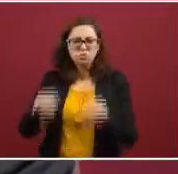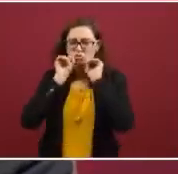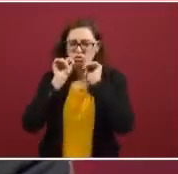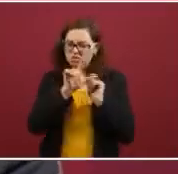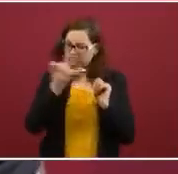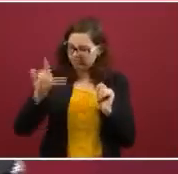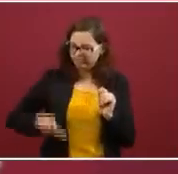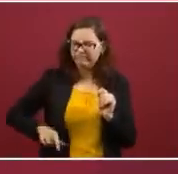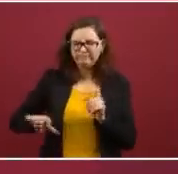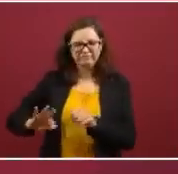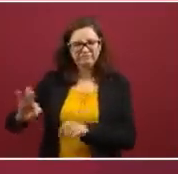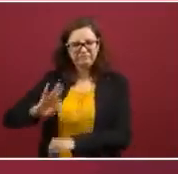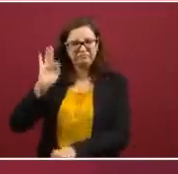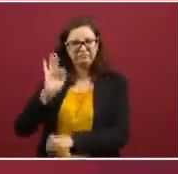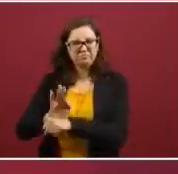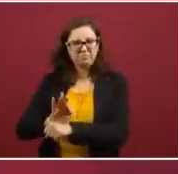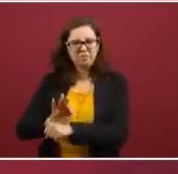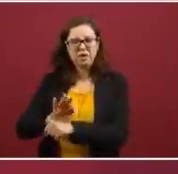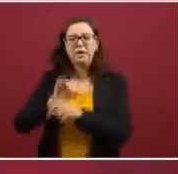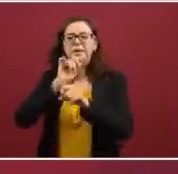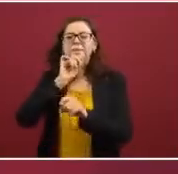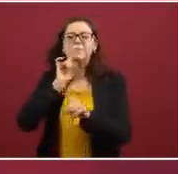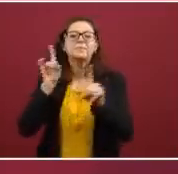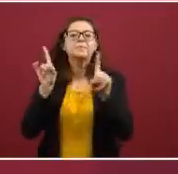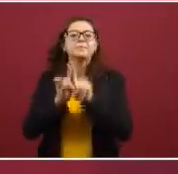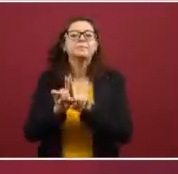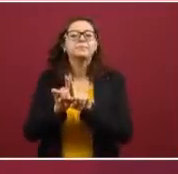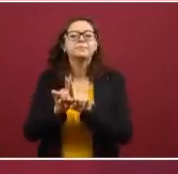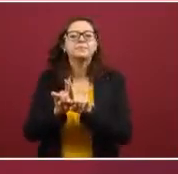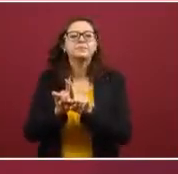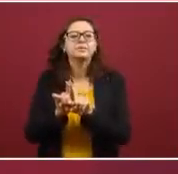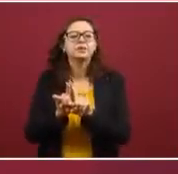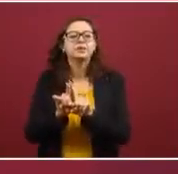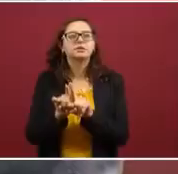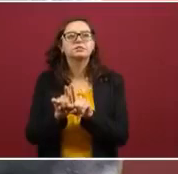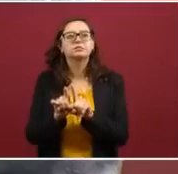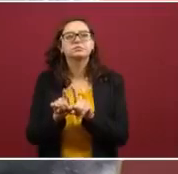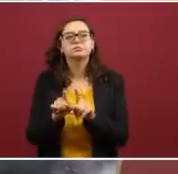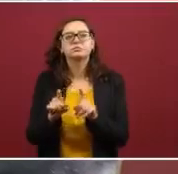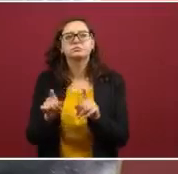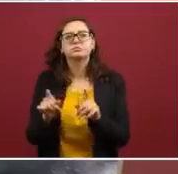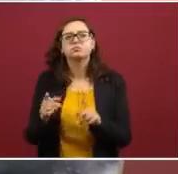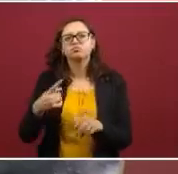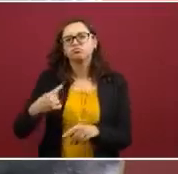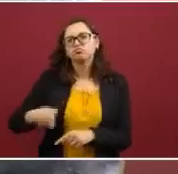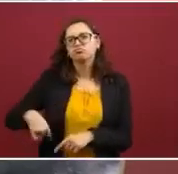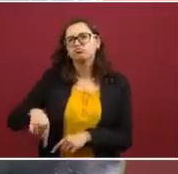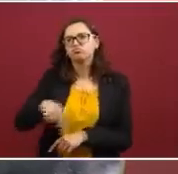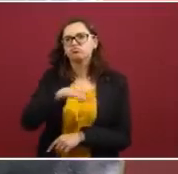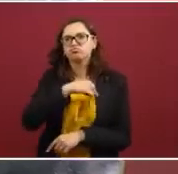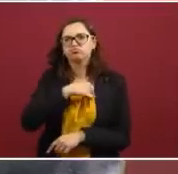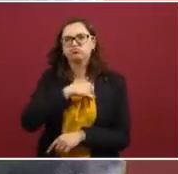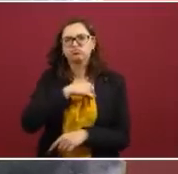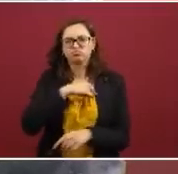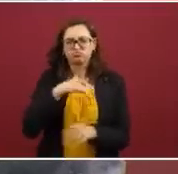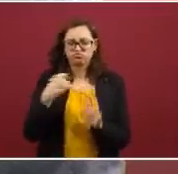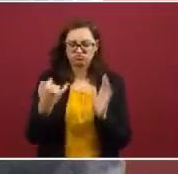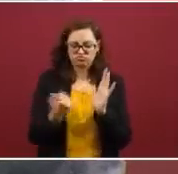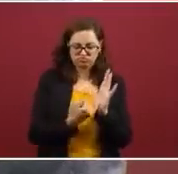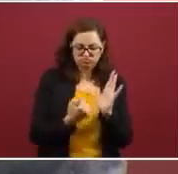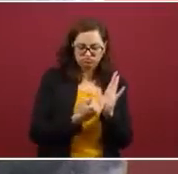gobierno, sino también con una política fiscal favorable a